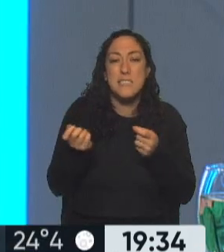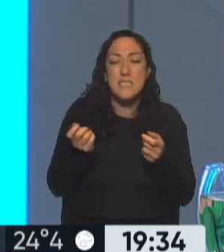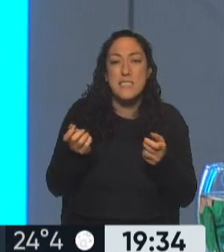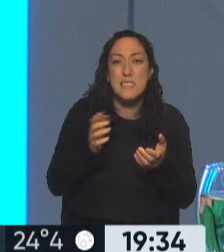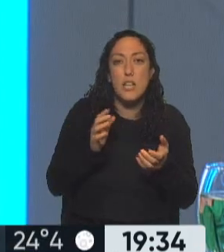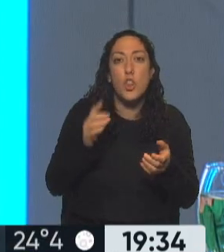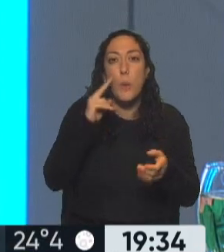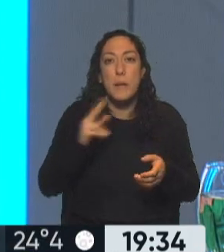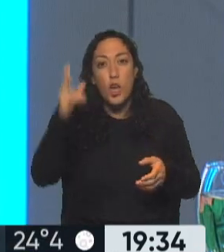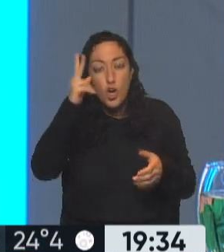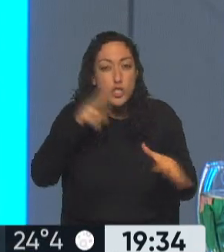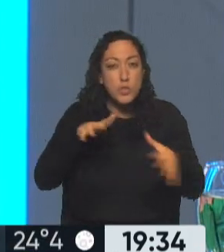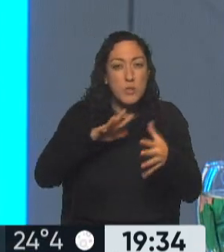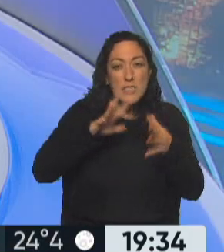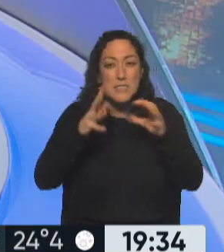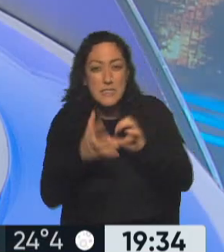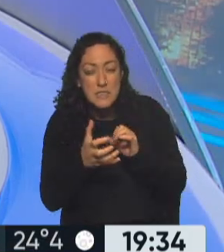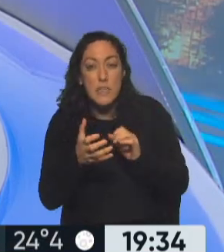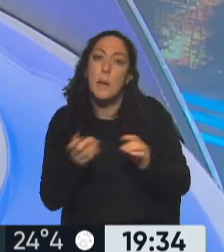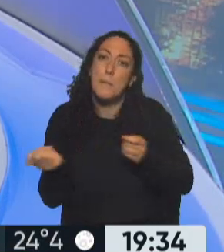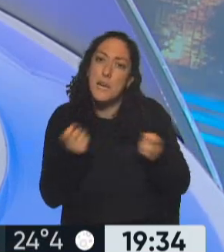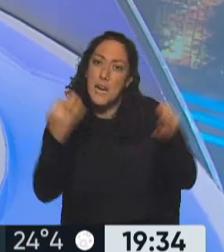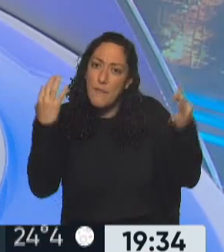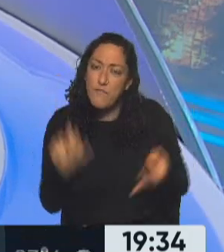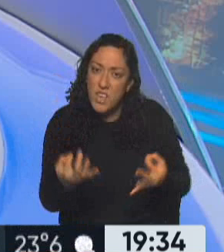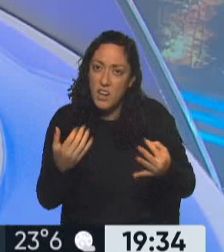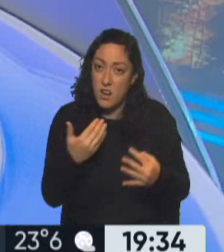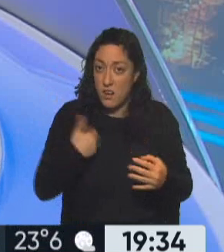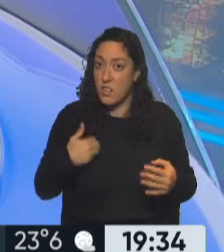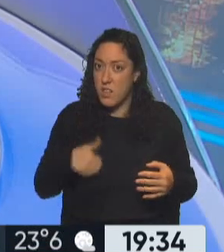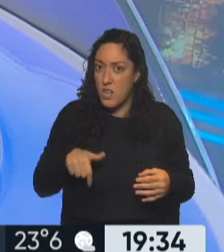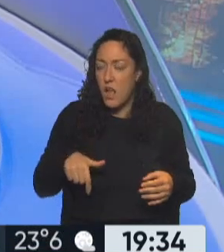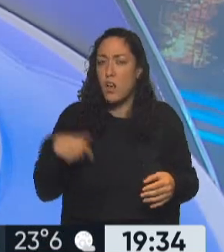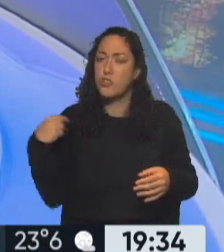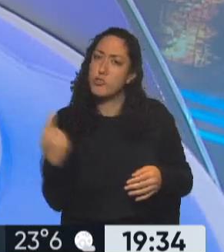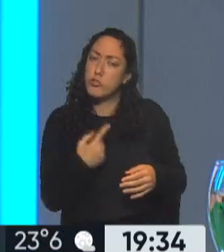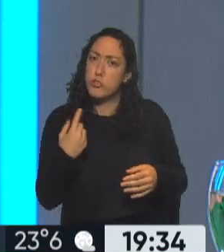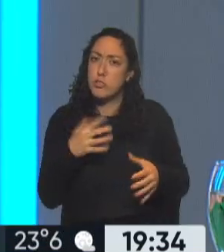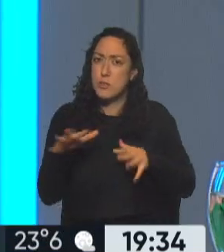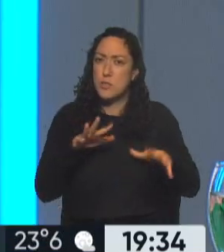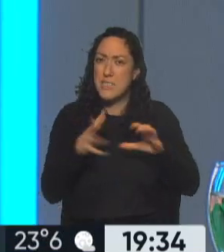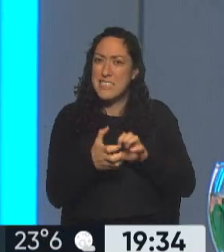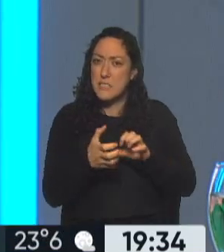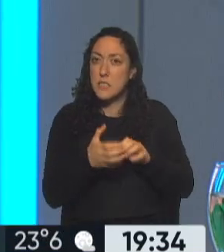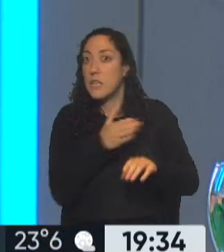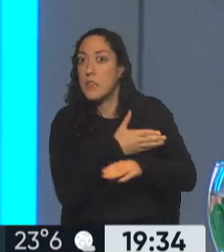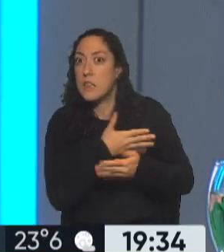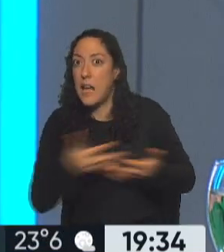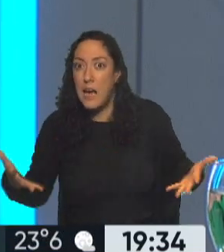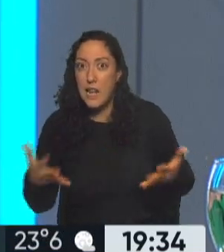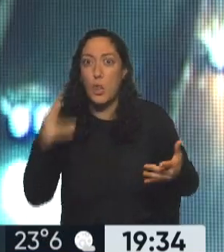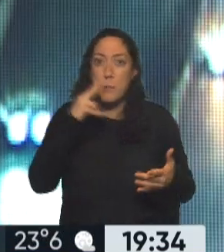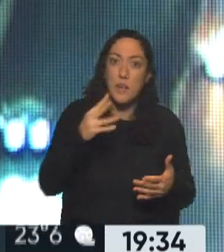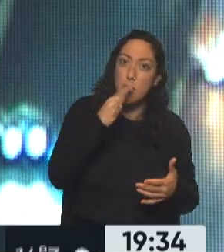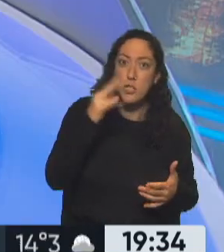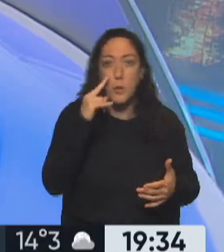del 2008 en ese momento, en términos nacionales, ¿no? Que nos alejó un poquito de esa crisis, casi que llegó después en el 2014-2015.